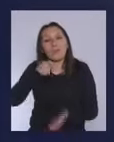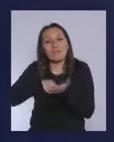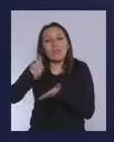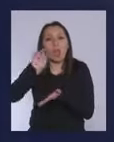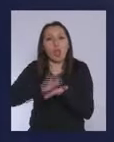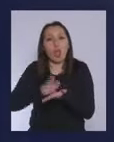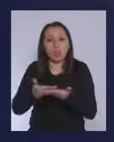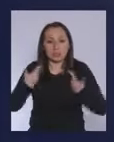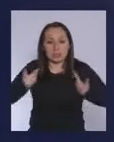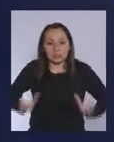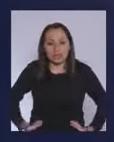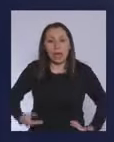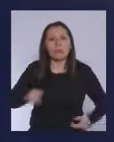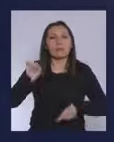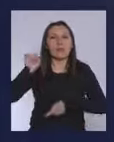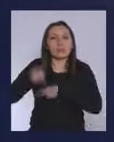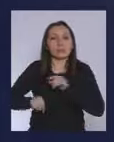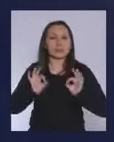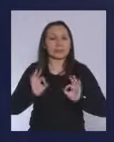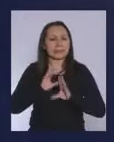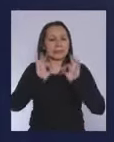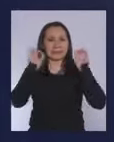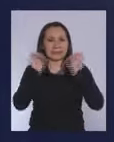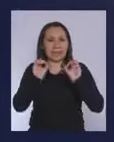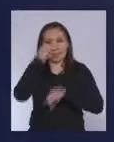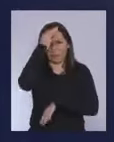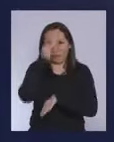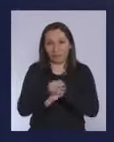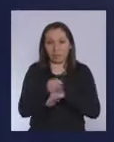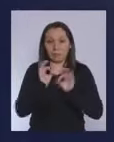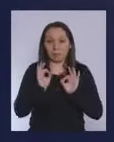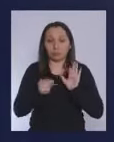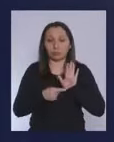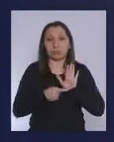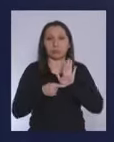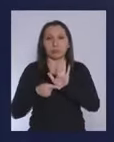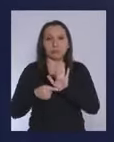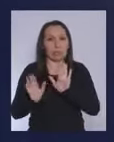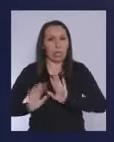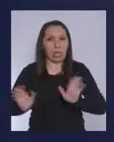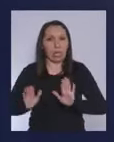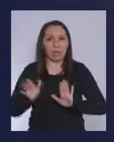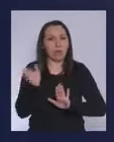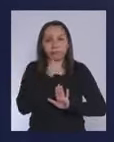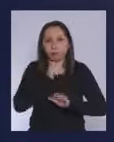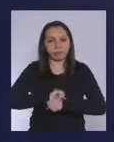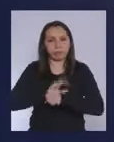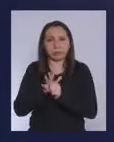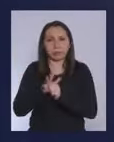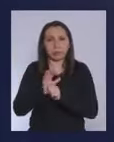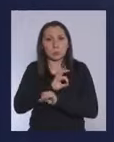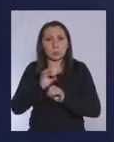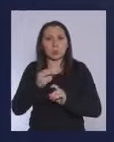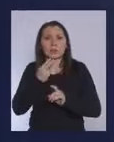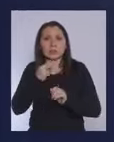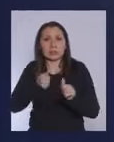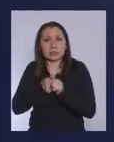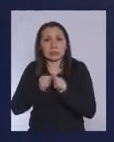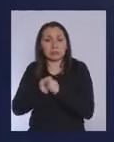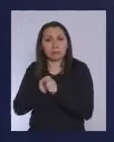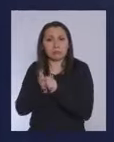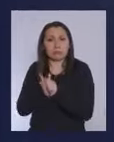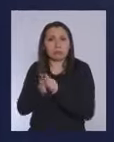la situación de salud de la persona o sea es una persona que en ese momento no es un caso confirmado no es un contacto estrecho y tampoco es